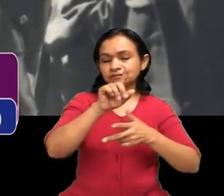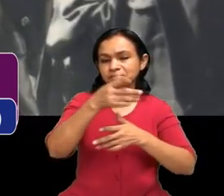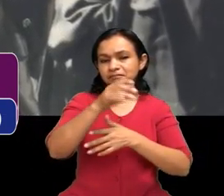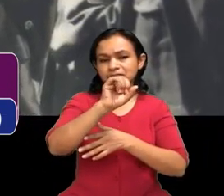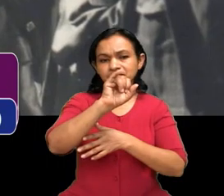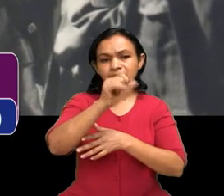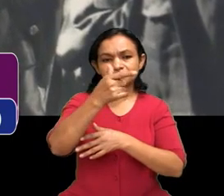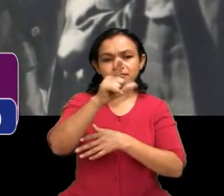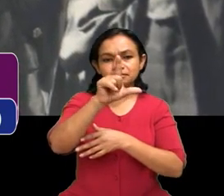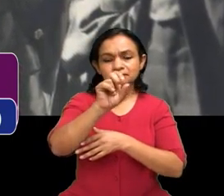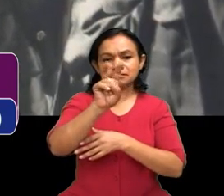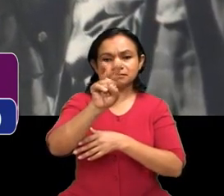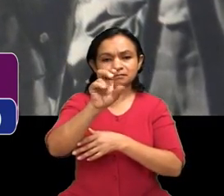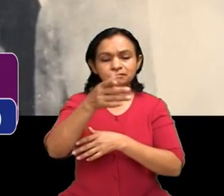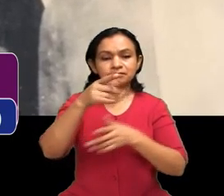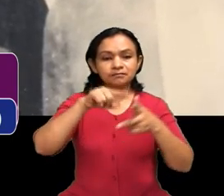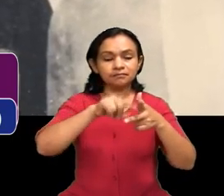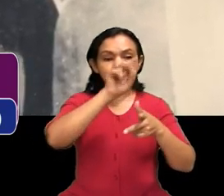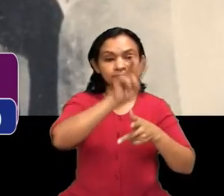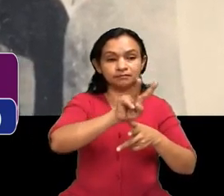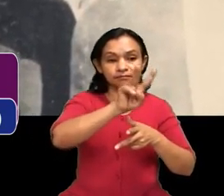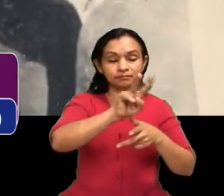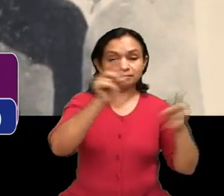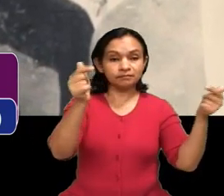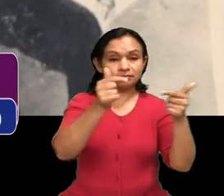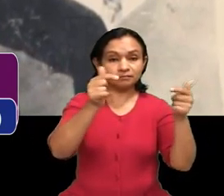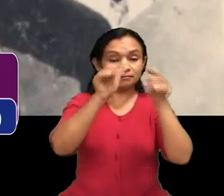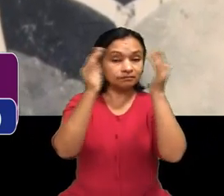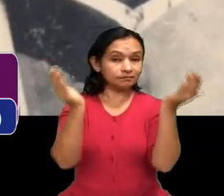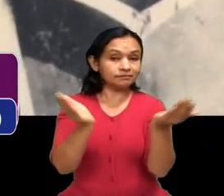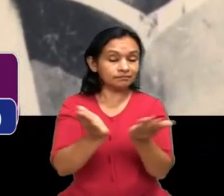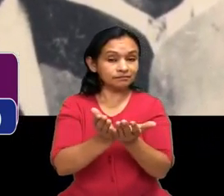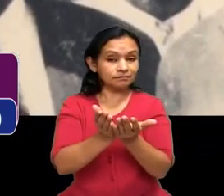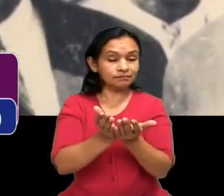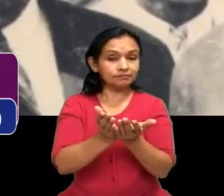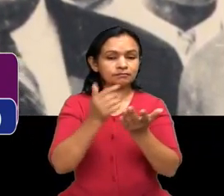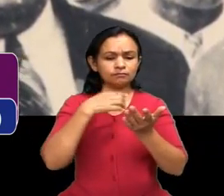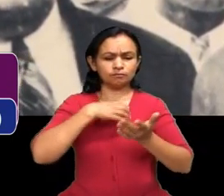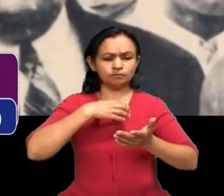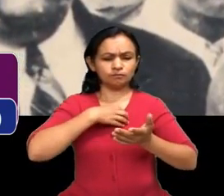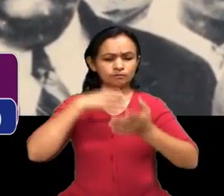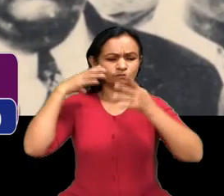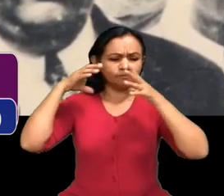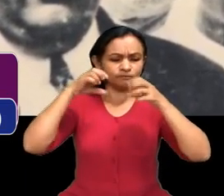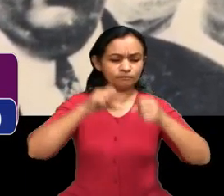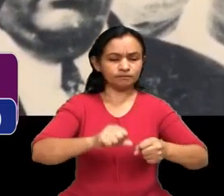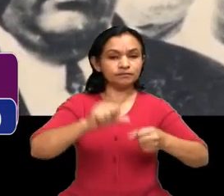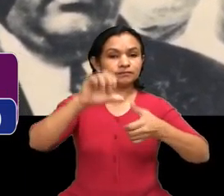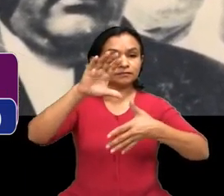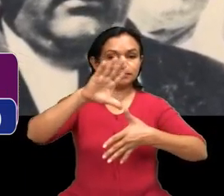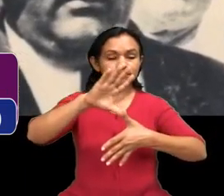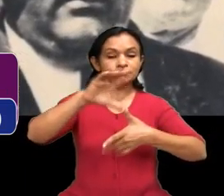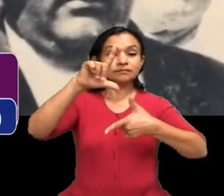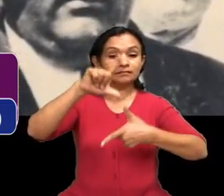la Segunda Guerra Mundial él consolida el dominio sobre América